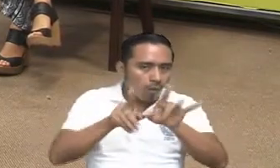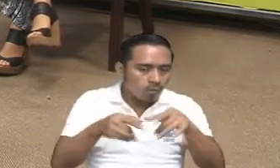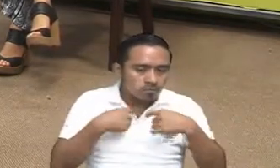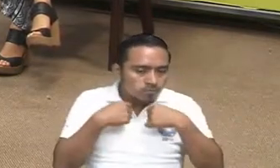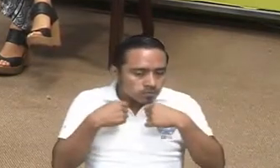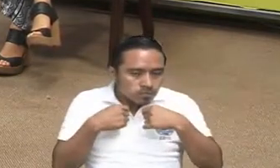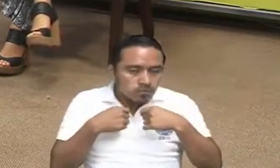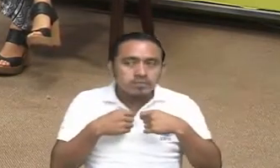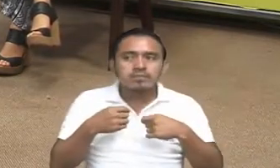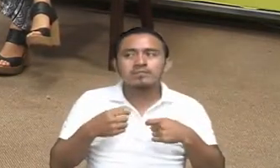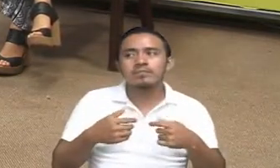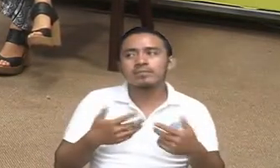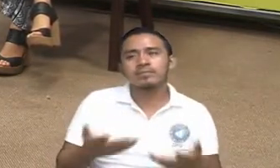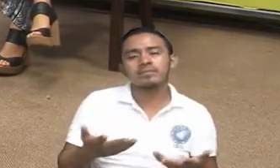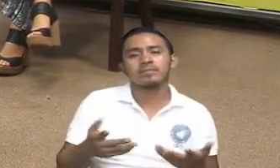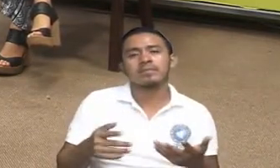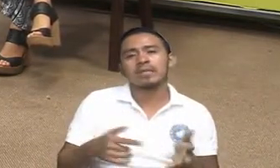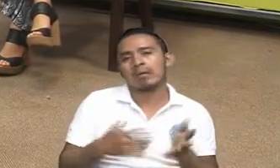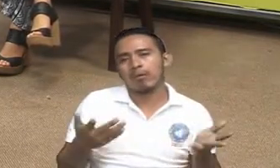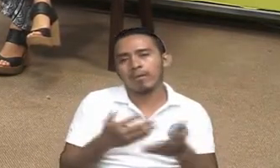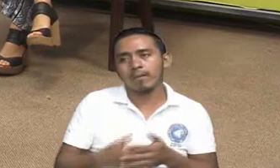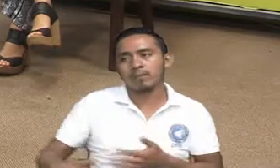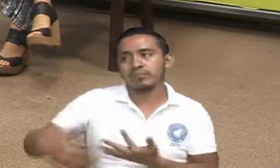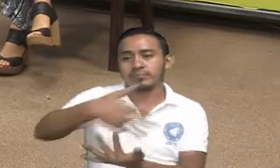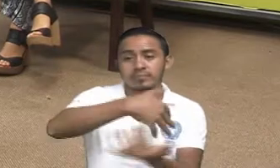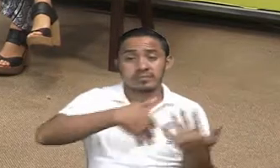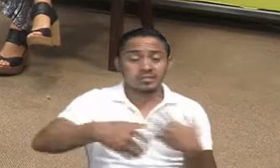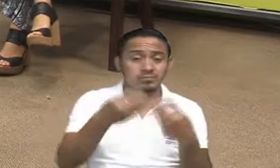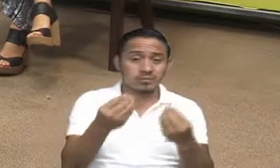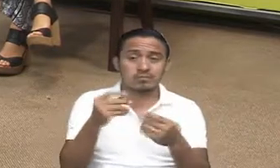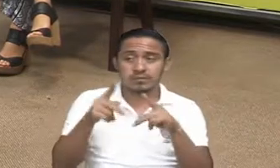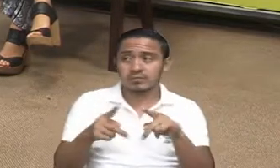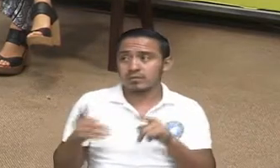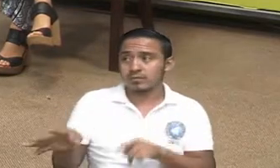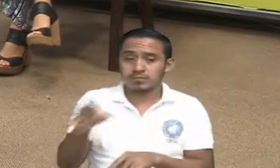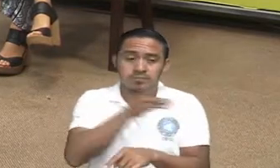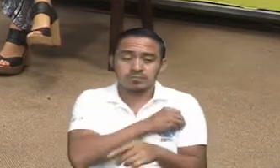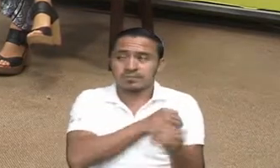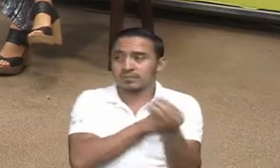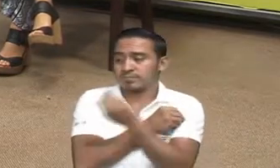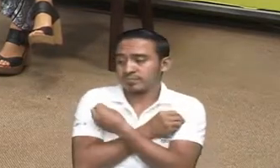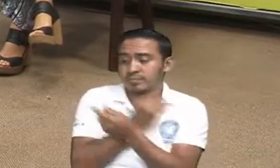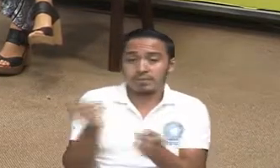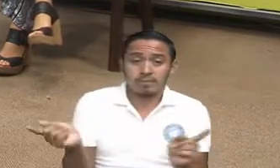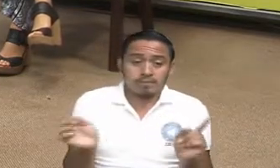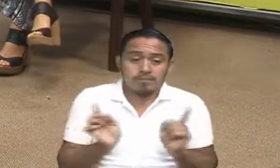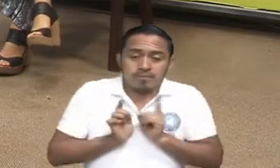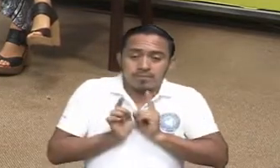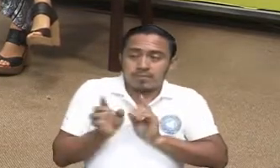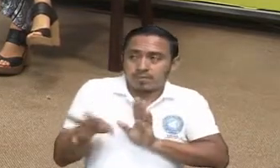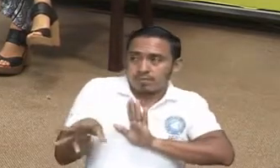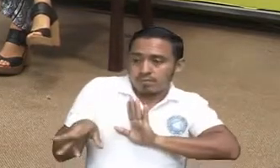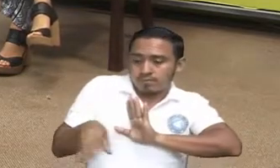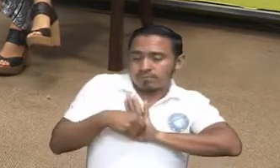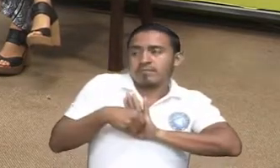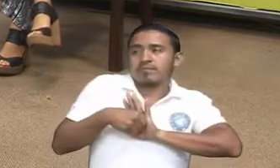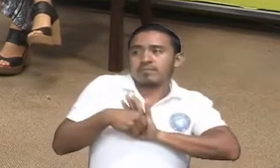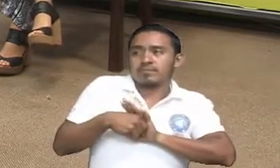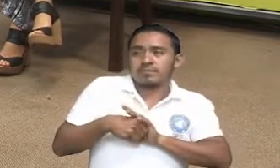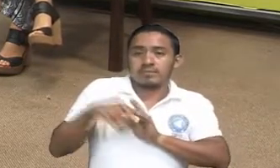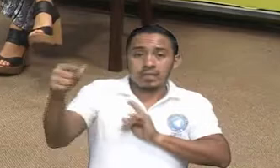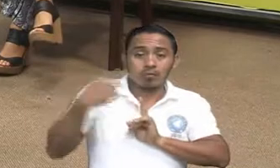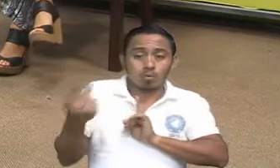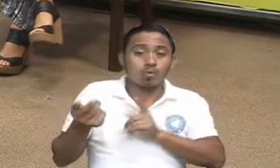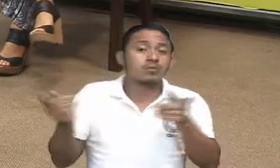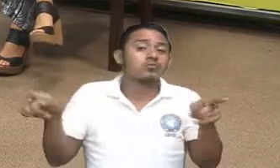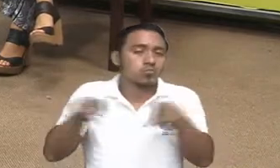y probablemente si estás en un medio que te estás relacionando con muchas personas, una que otra mujer se te acerca, el perfume queda impregnado y no necesariamente